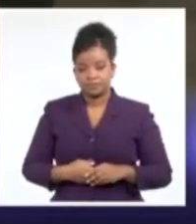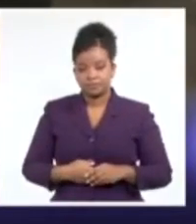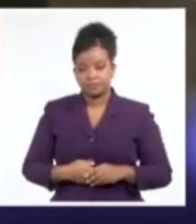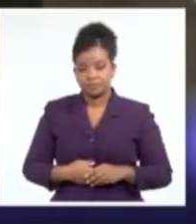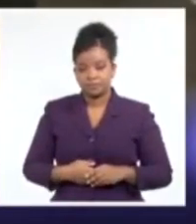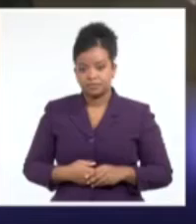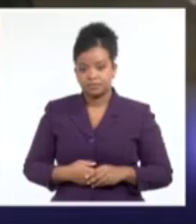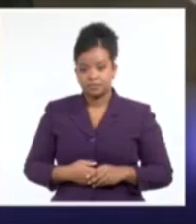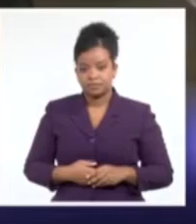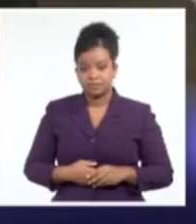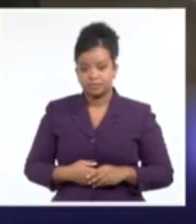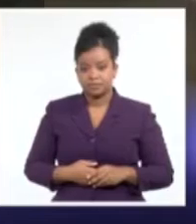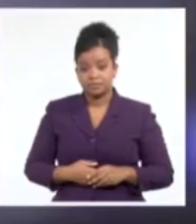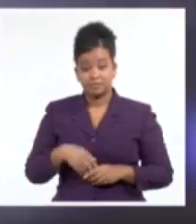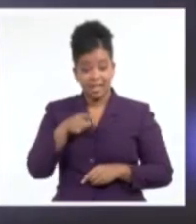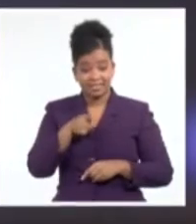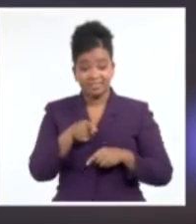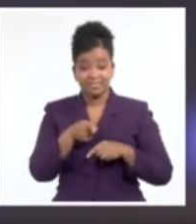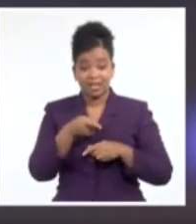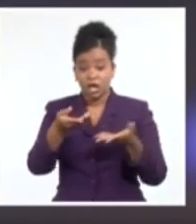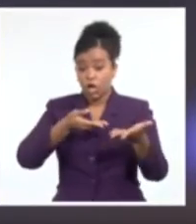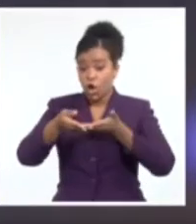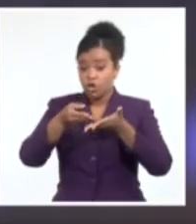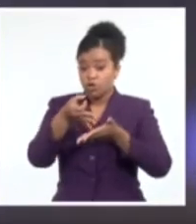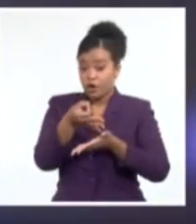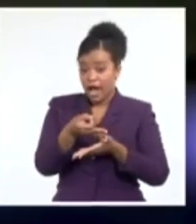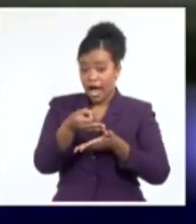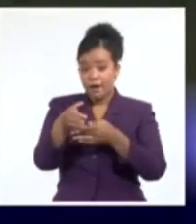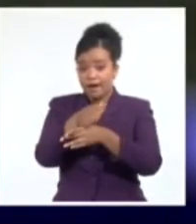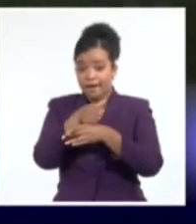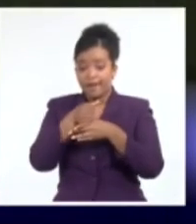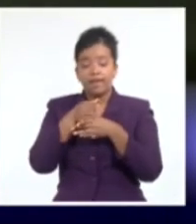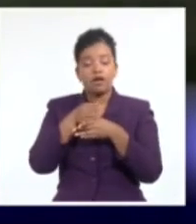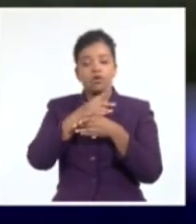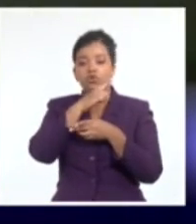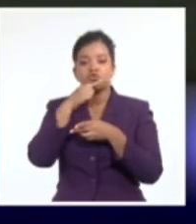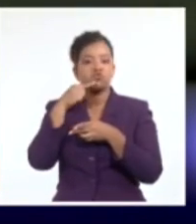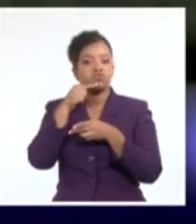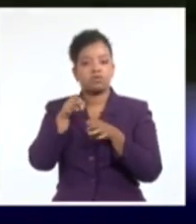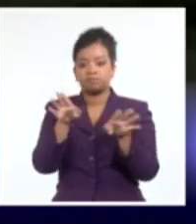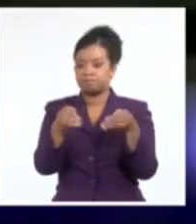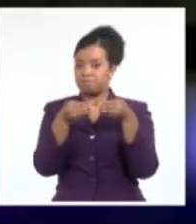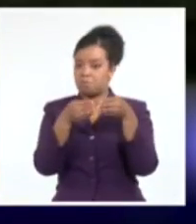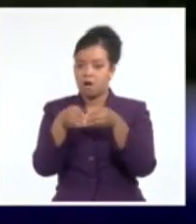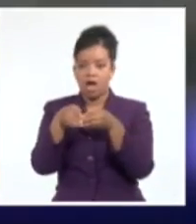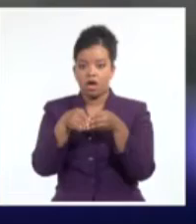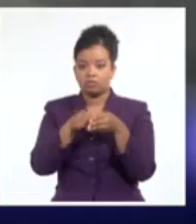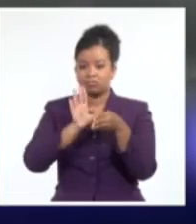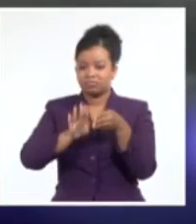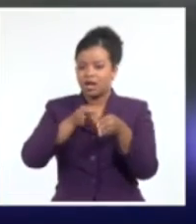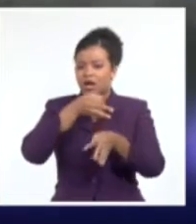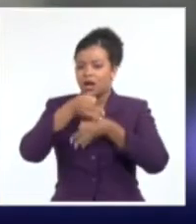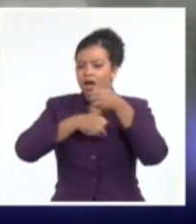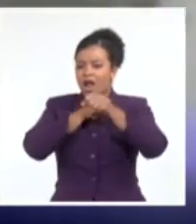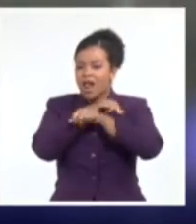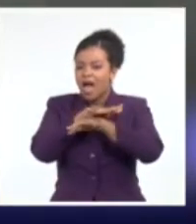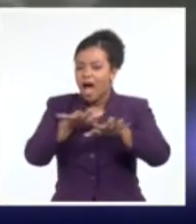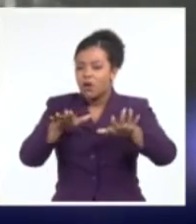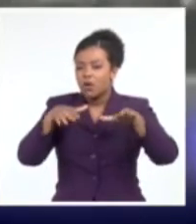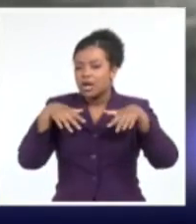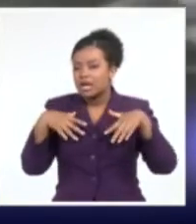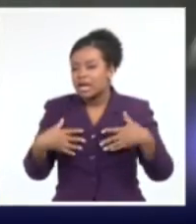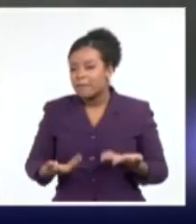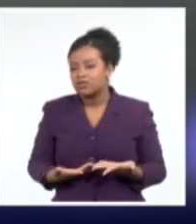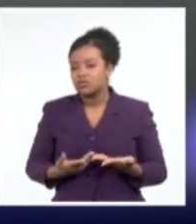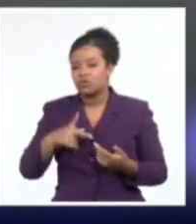la exportación de cereales, Moscú ha cerrado esa vía marítima hasta que se aclare el origen de los